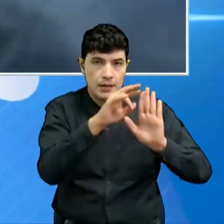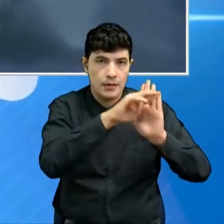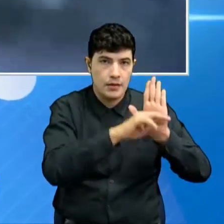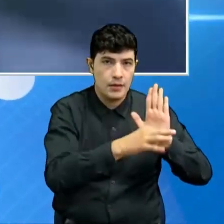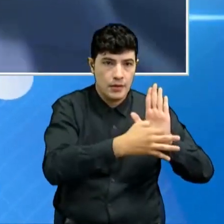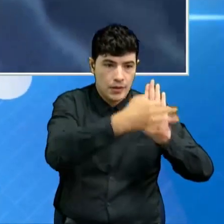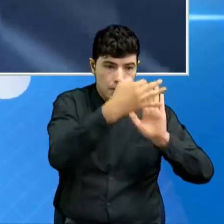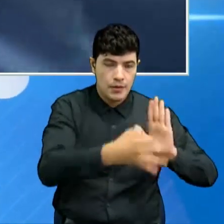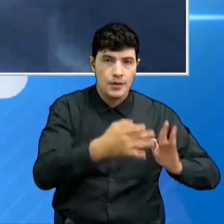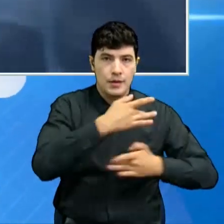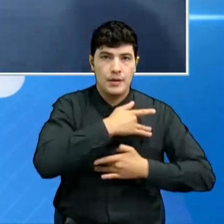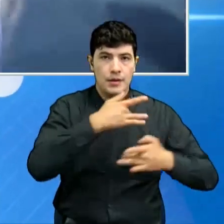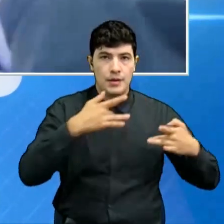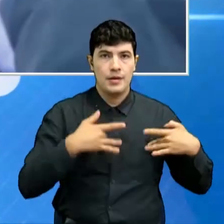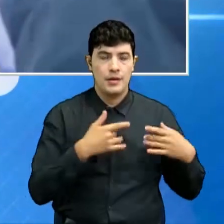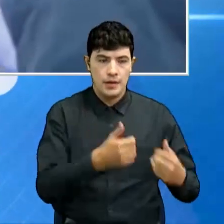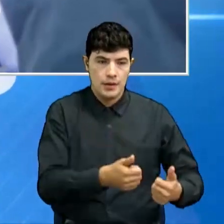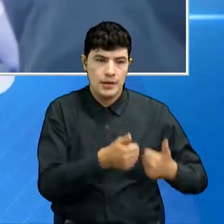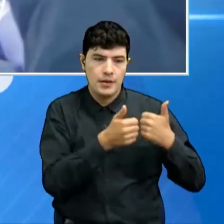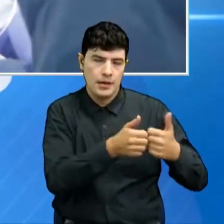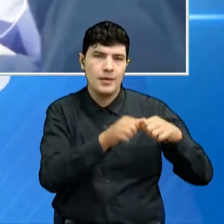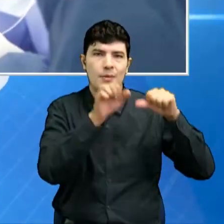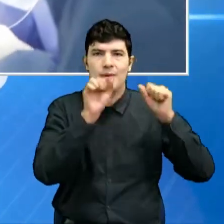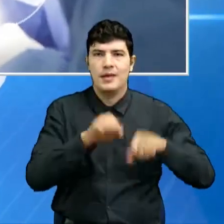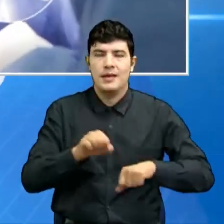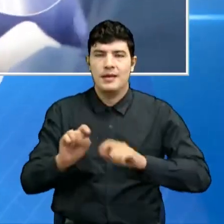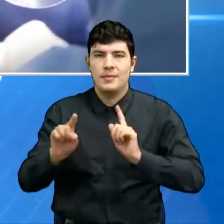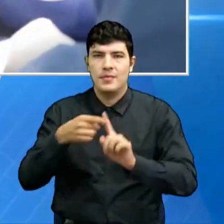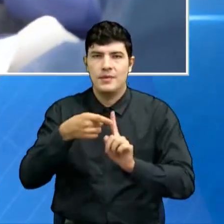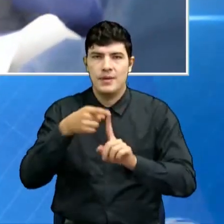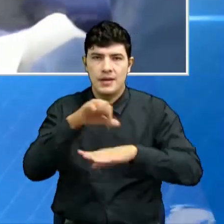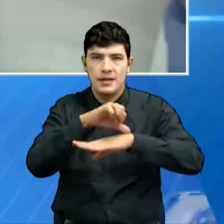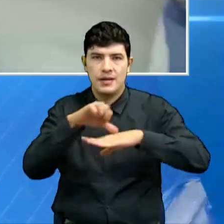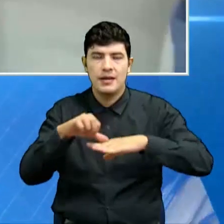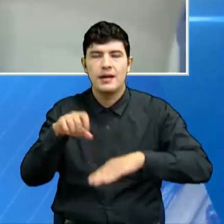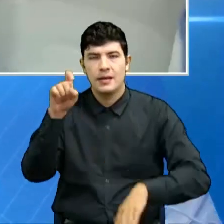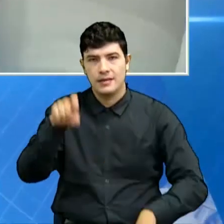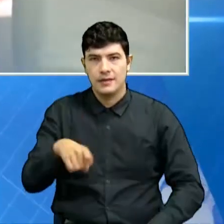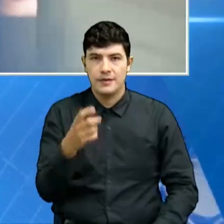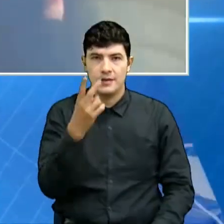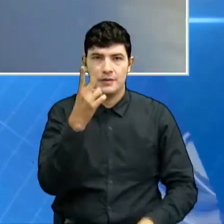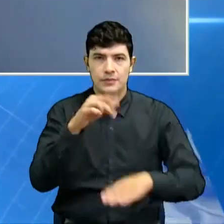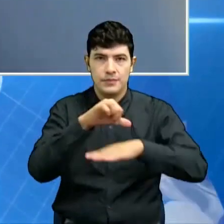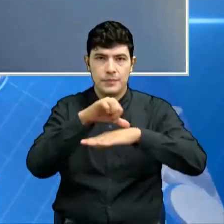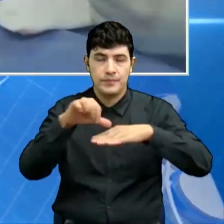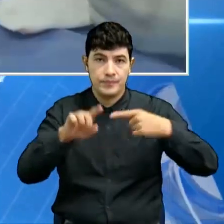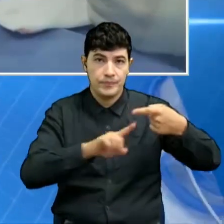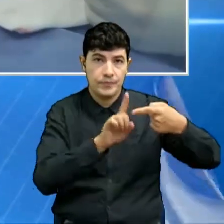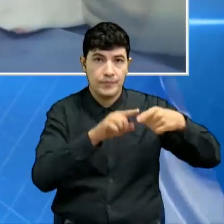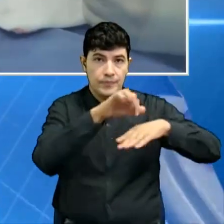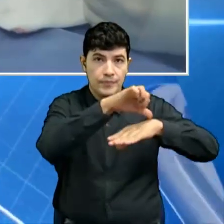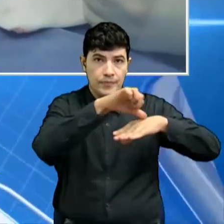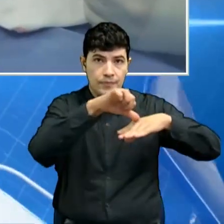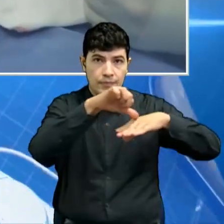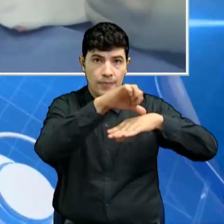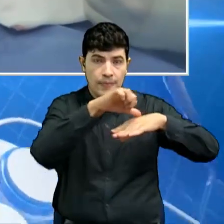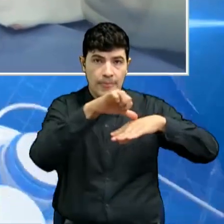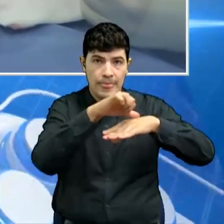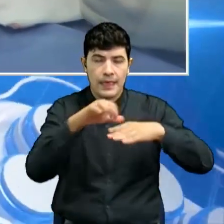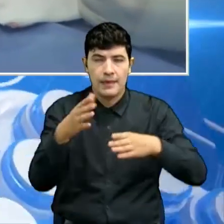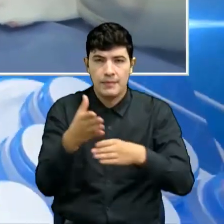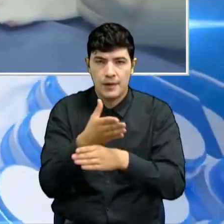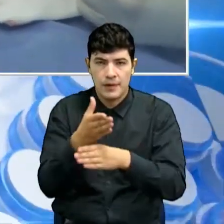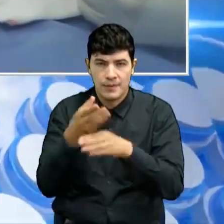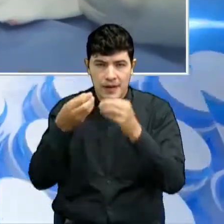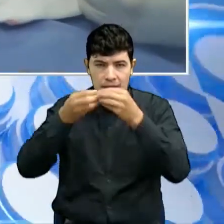de la clínica, poder realizar la primera cirugía, porque hay que hacer 2 cirugías. La primera es la corrección del defecto congénito